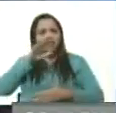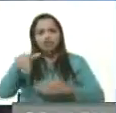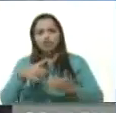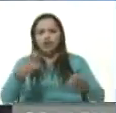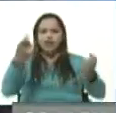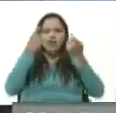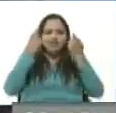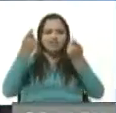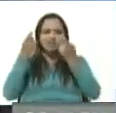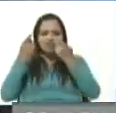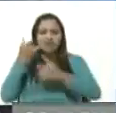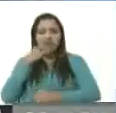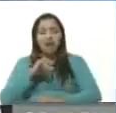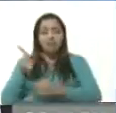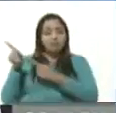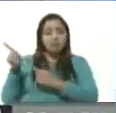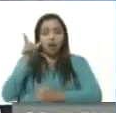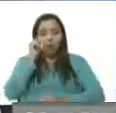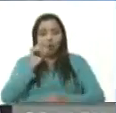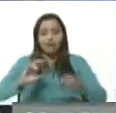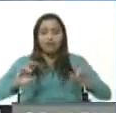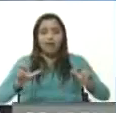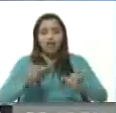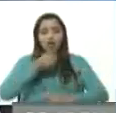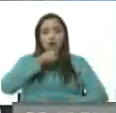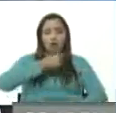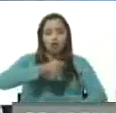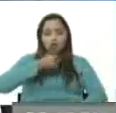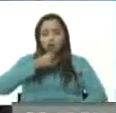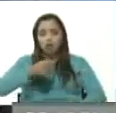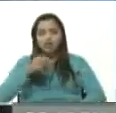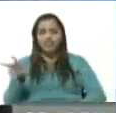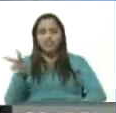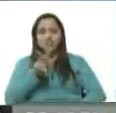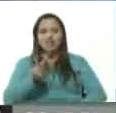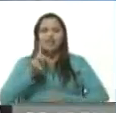que deja este hombre de la radio, de la locución en Venezuela y también de la historia.